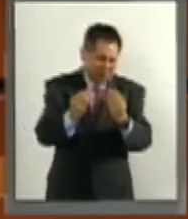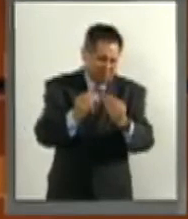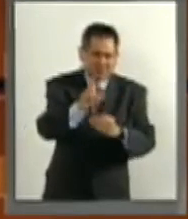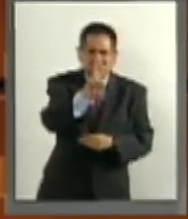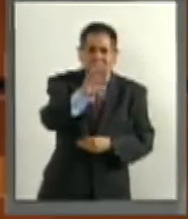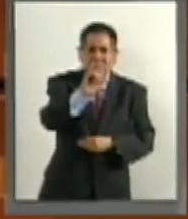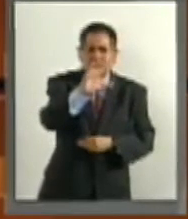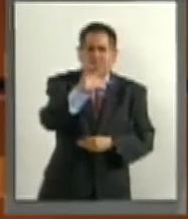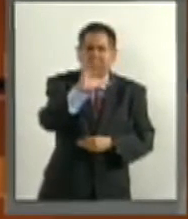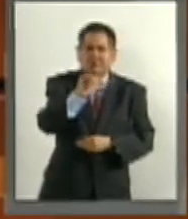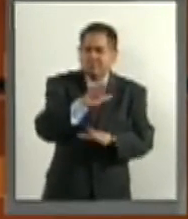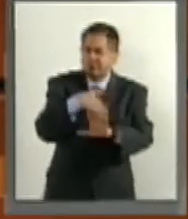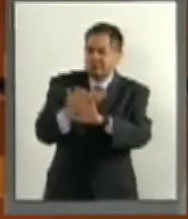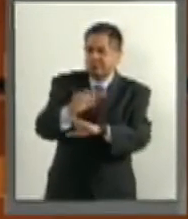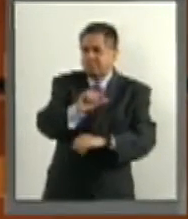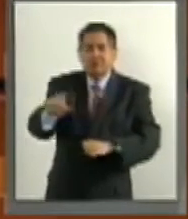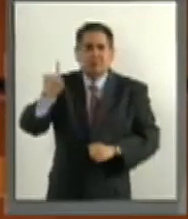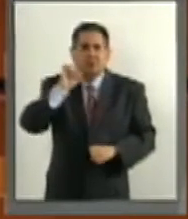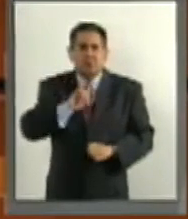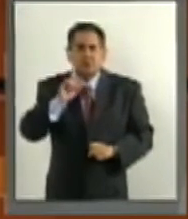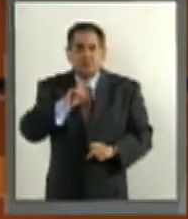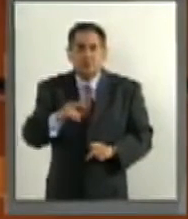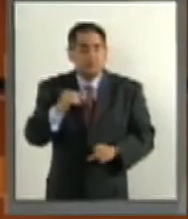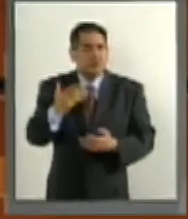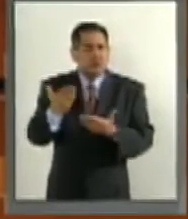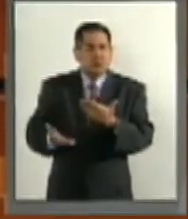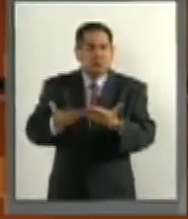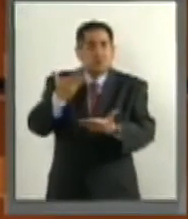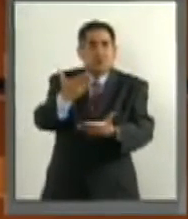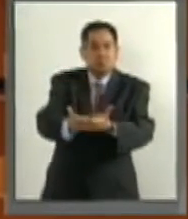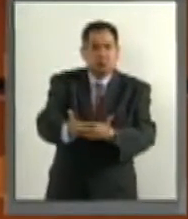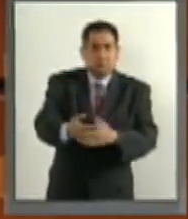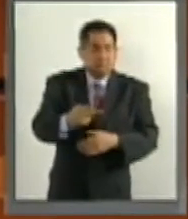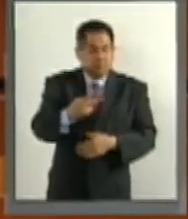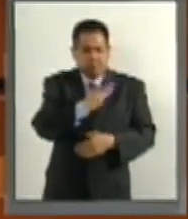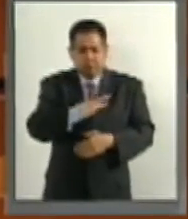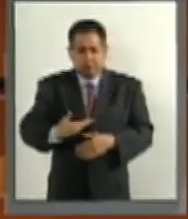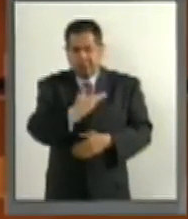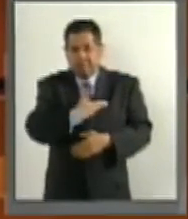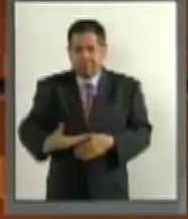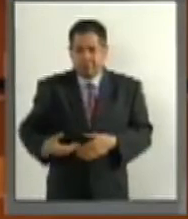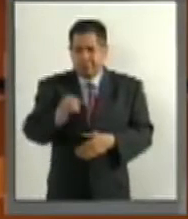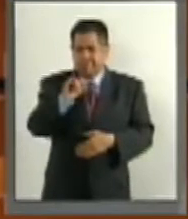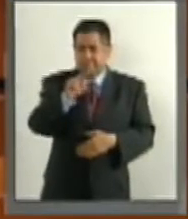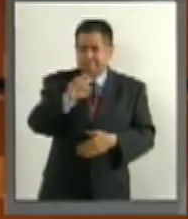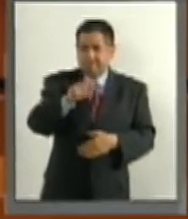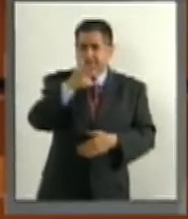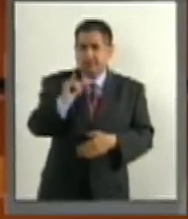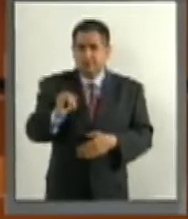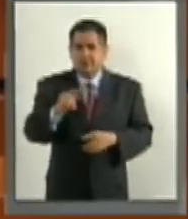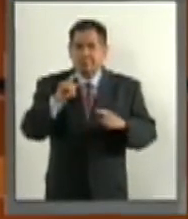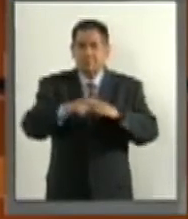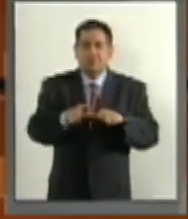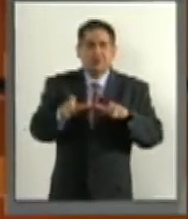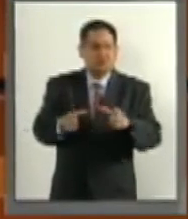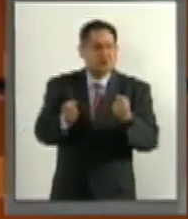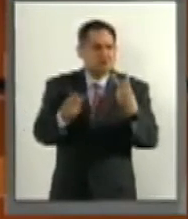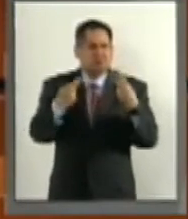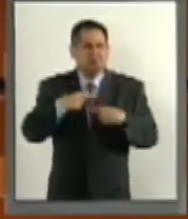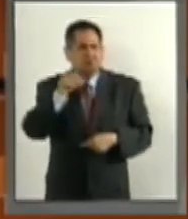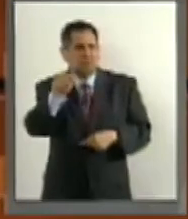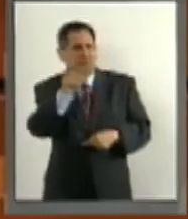política contra la propuesta a la vicepresidencia del INEGI por parte de mucha gente.